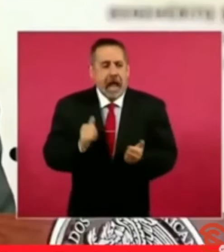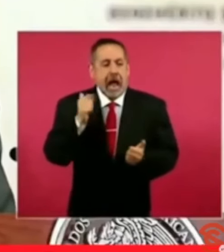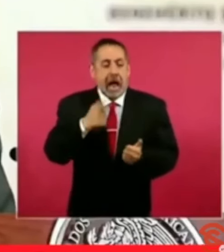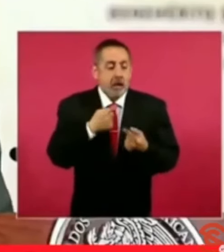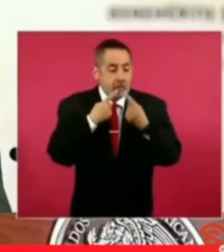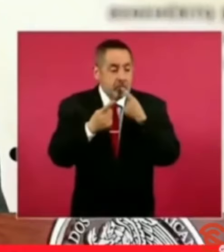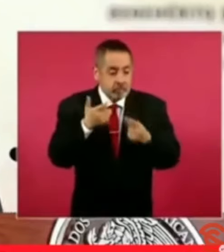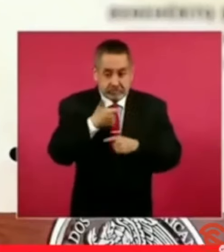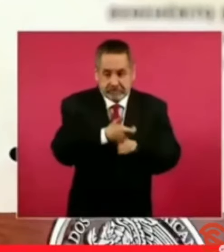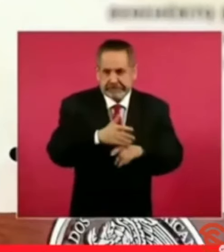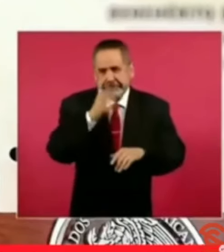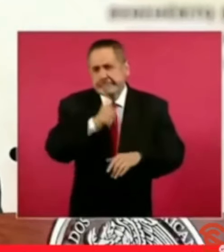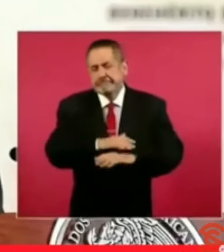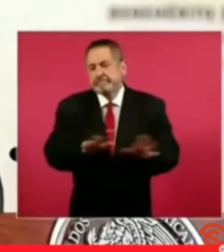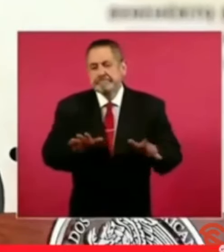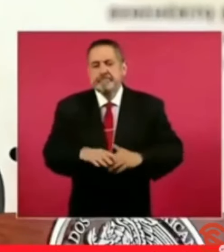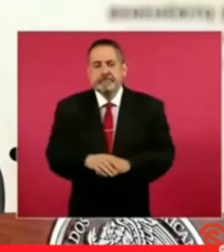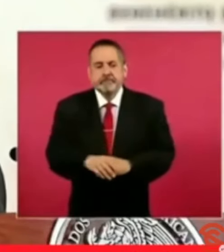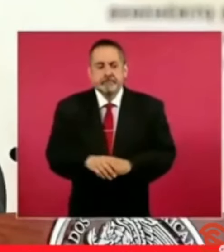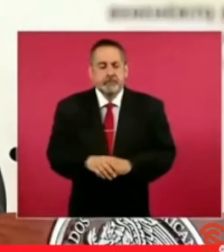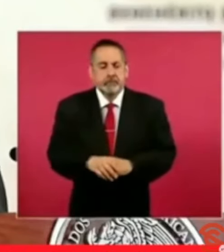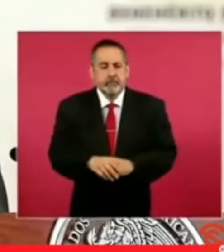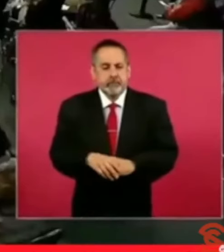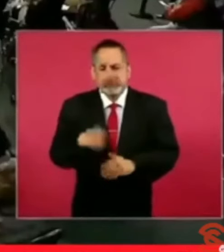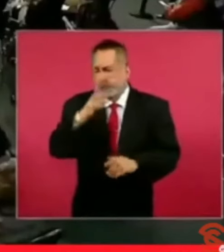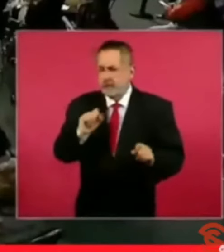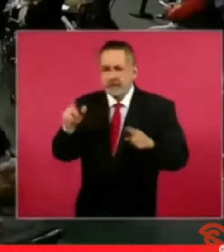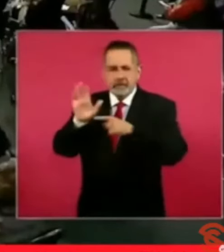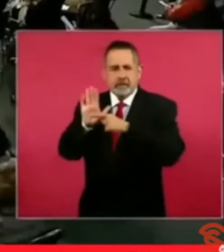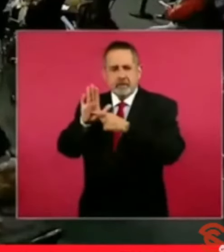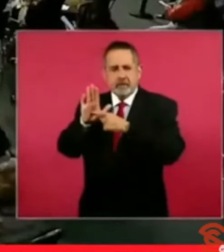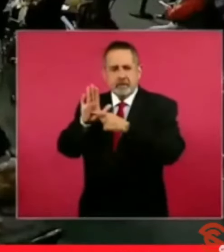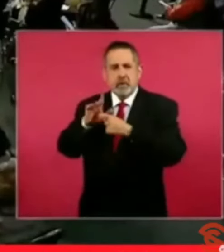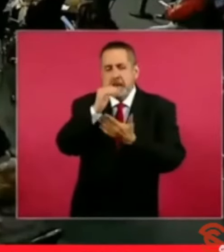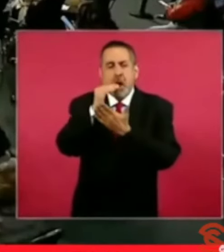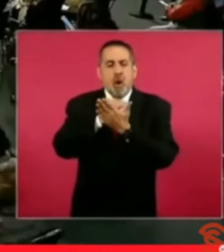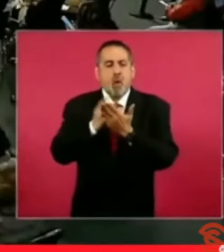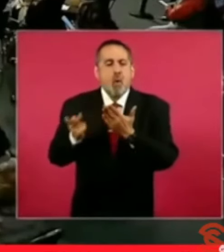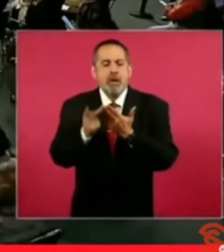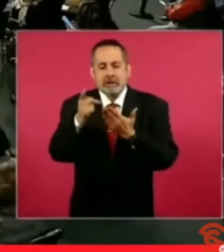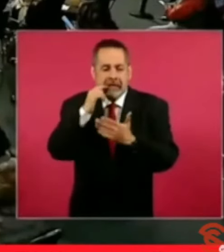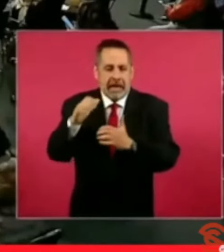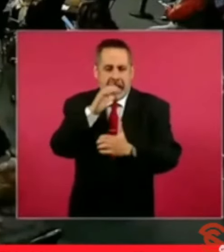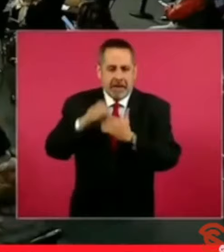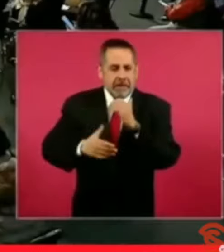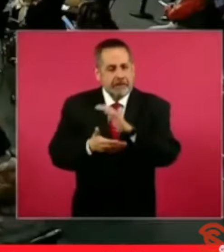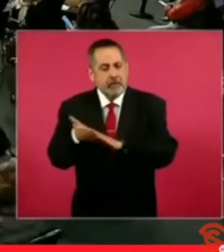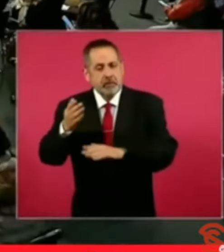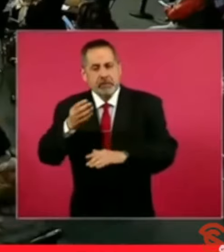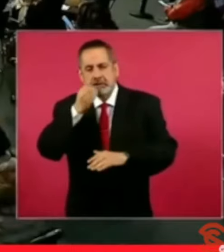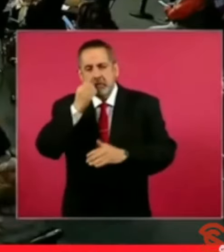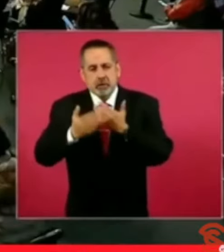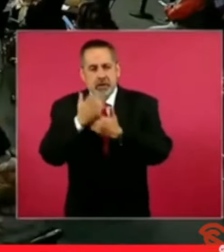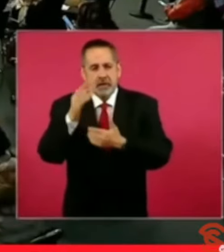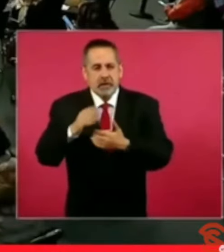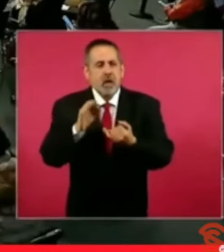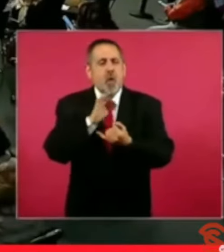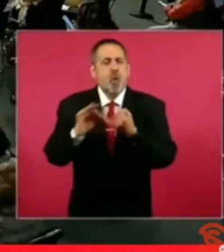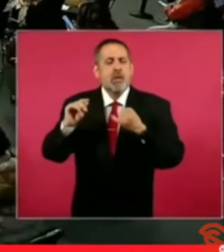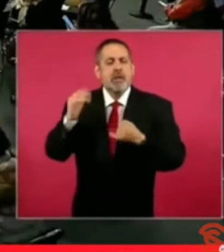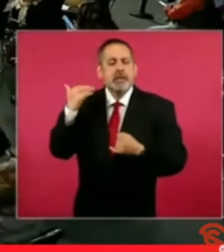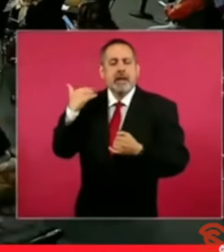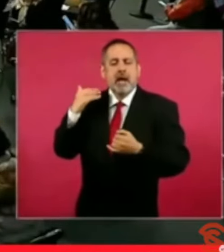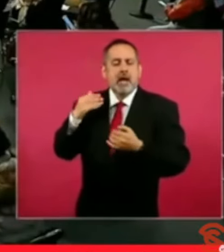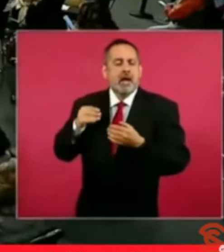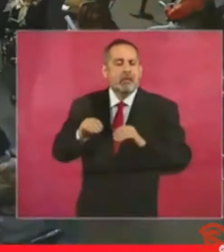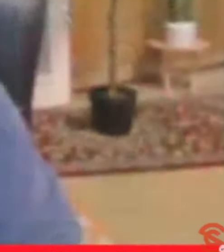Entonces, eso es. Pero, ¿por qué no pones la encuesta? Y pone la encuesta. Mire, van a sacar mañana. Pone la de